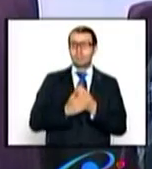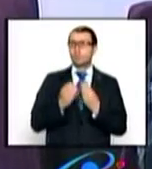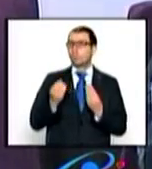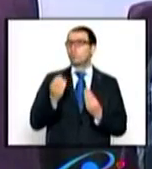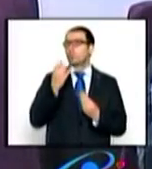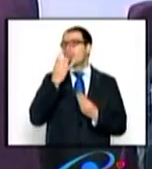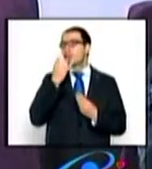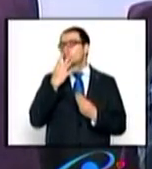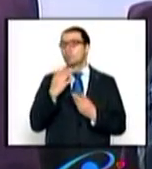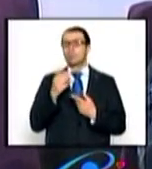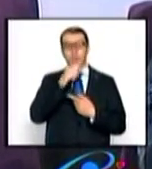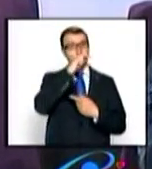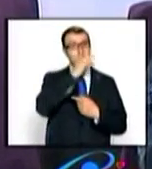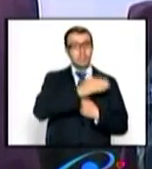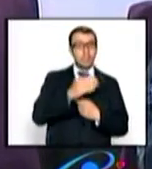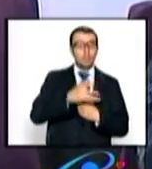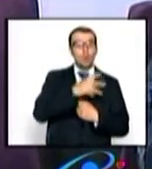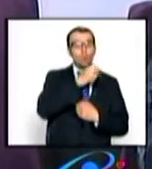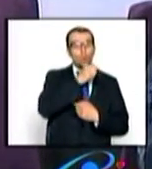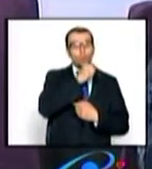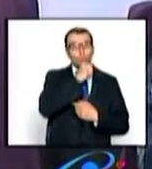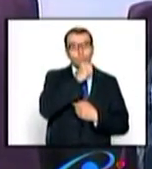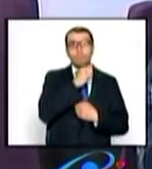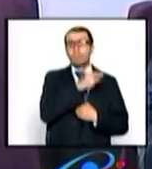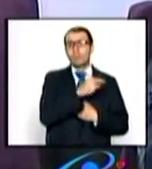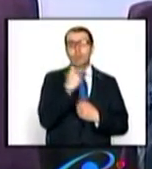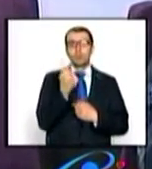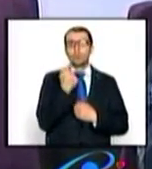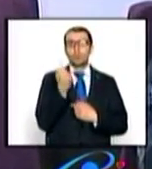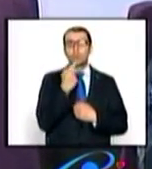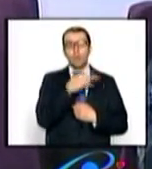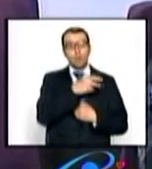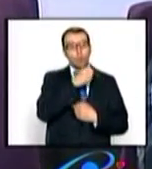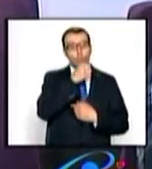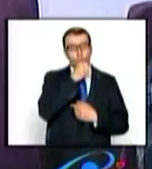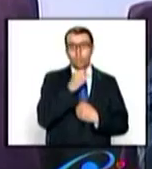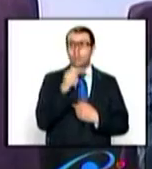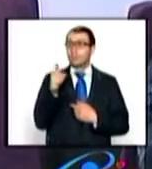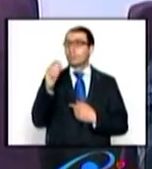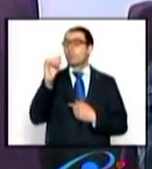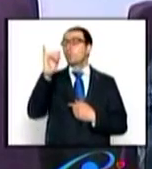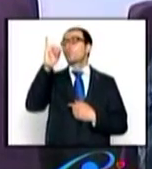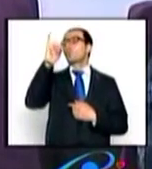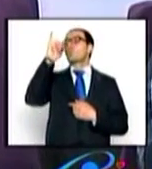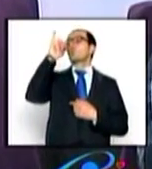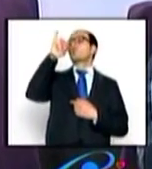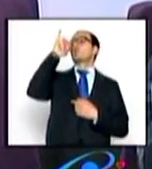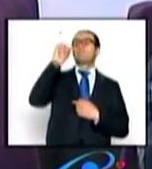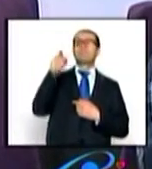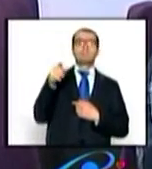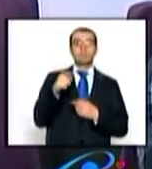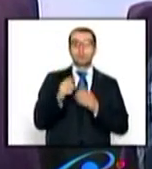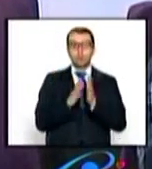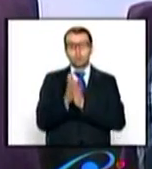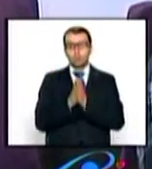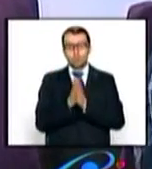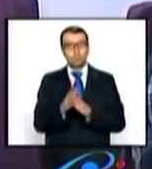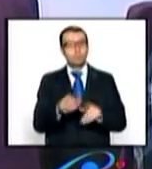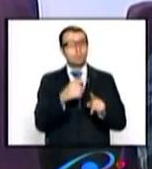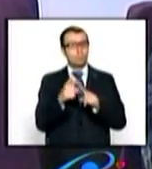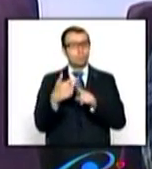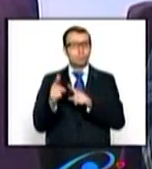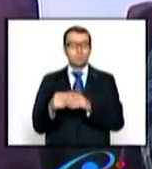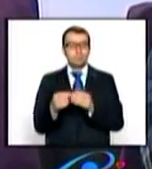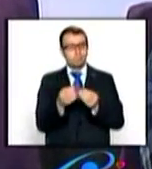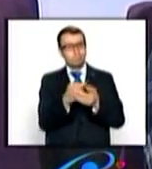en los niños de jugos de cajita, el consumo en los adultos de bebidas azucaradas como las gaseosas, como las bebidas bebidas achocolatadas. Todo esto va haciendo que en